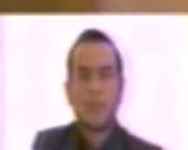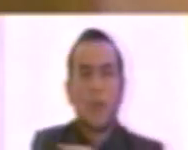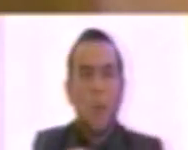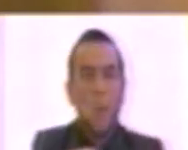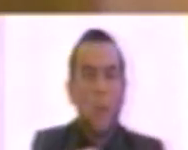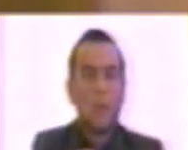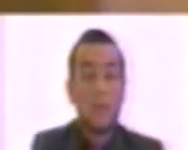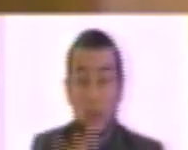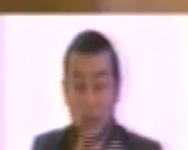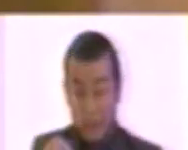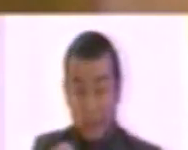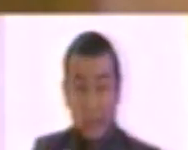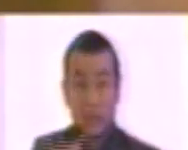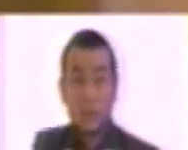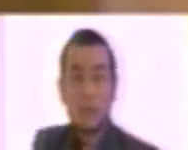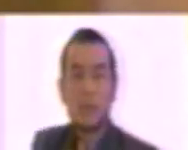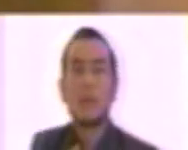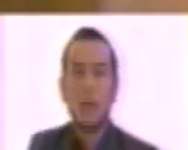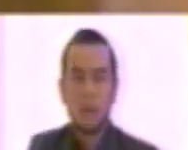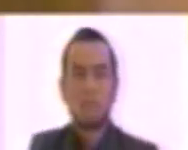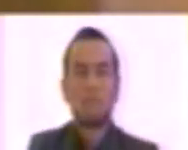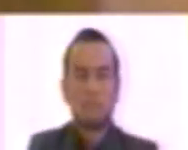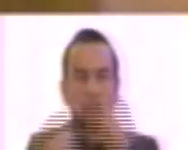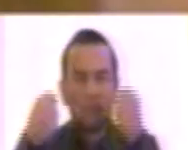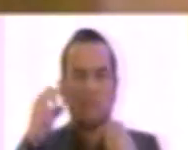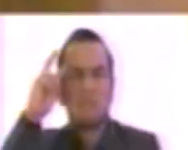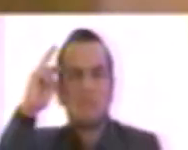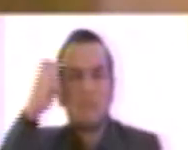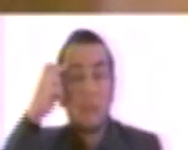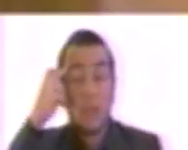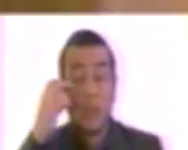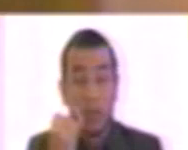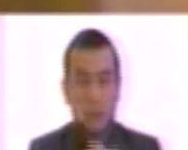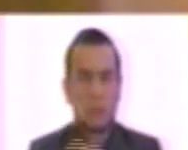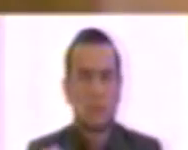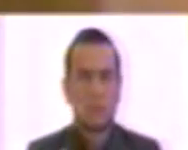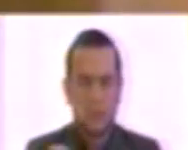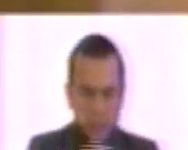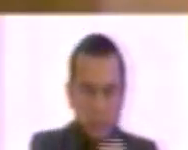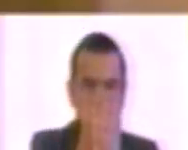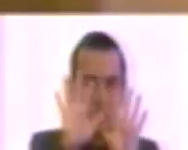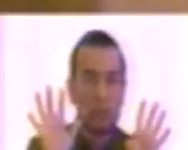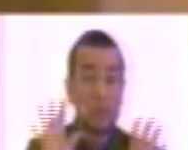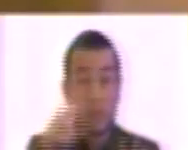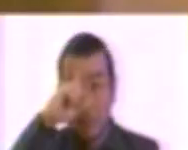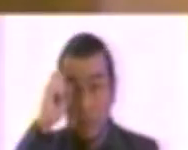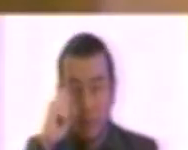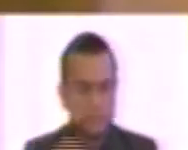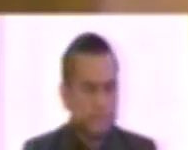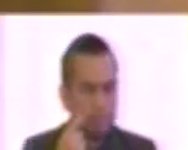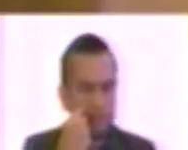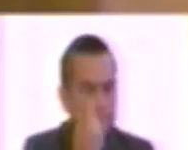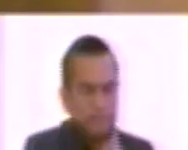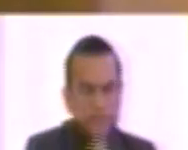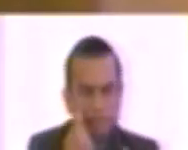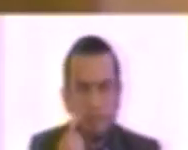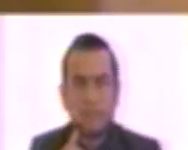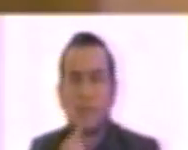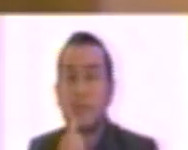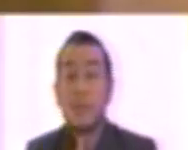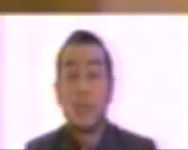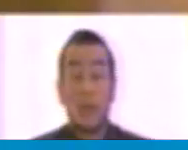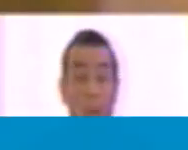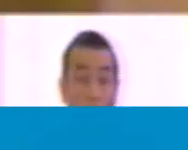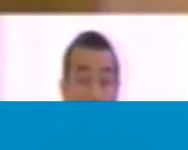debe parar y los que lo hicieron deben pagar. Las ICIES será independiente, neutral y transparente. Perseguirá al corrupto